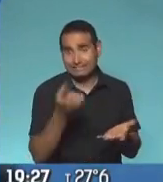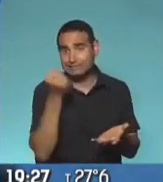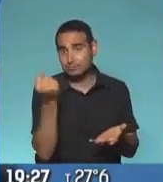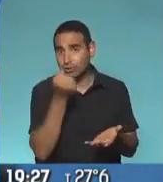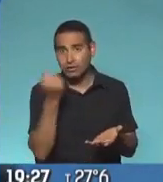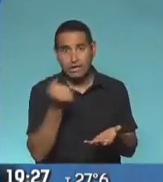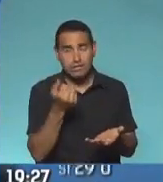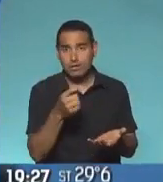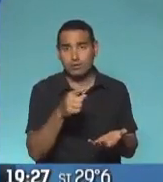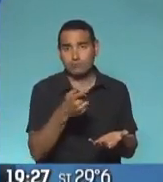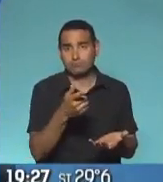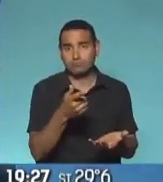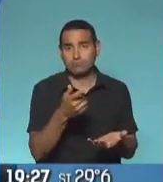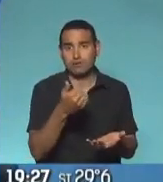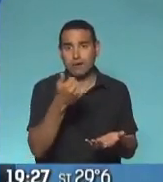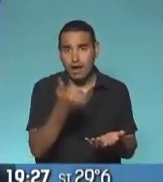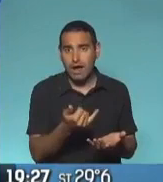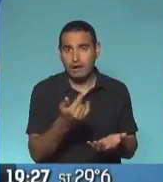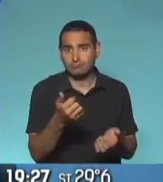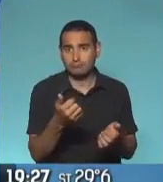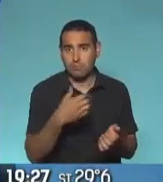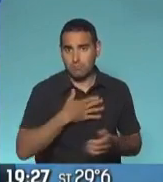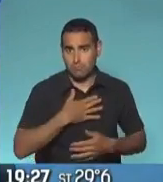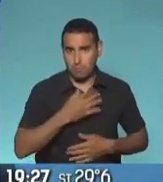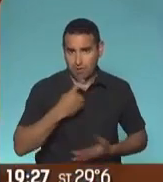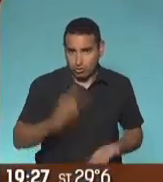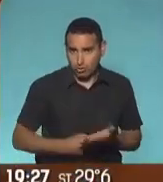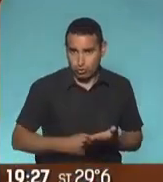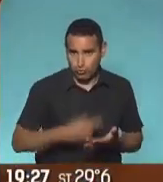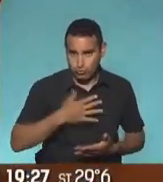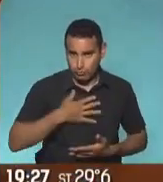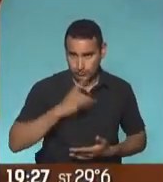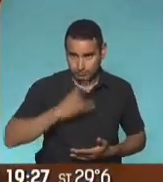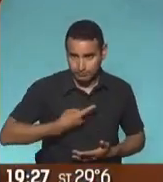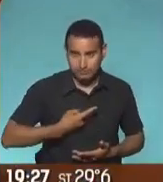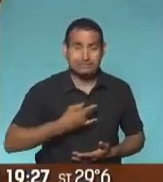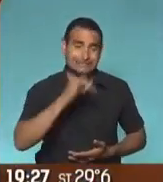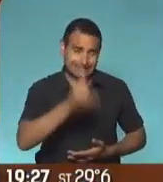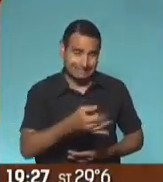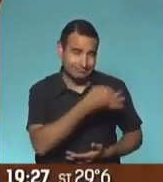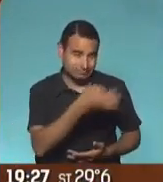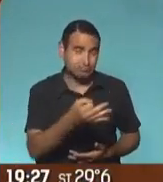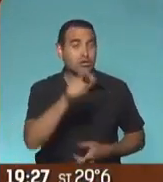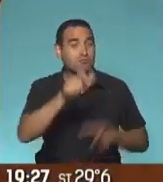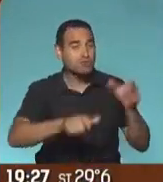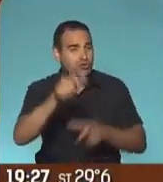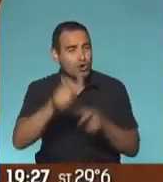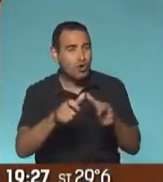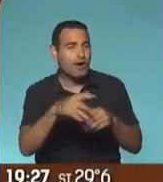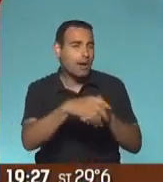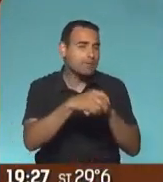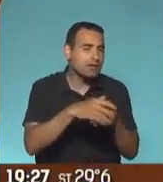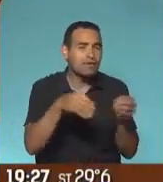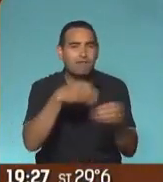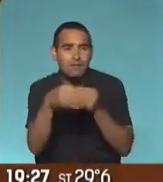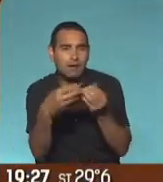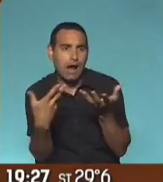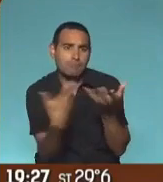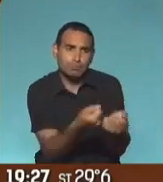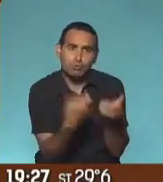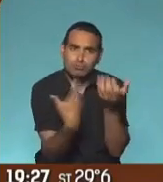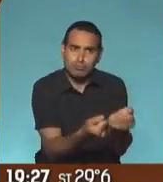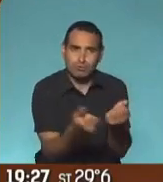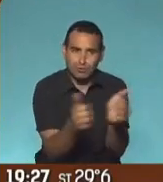pueda tener el consentimiento propio, ¿no? Exacto, y de personas allegadas que puedan contenerla y